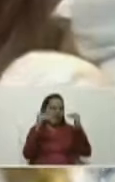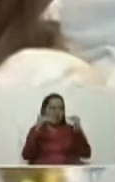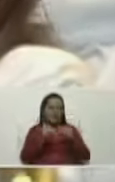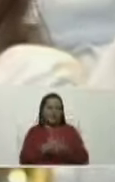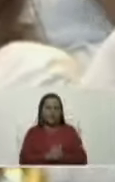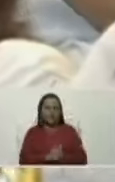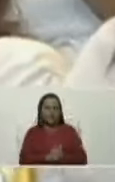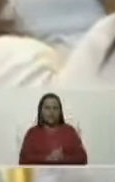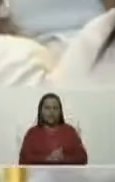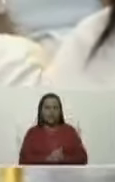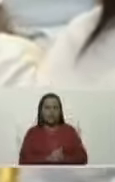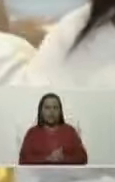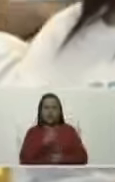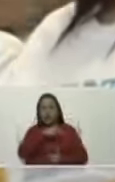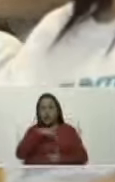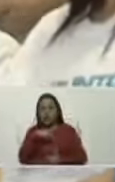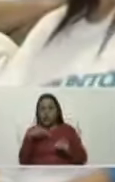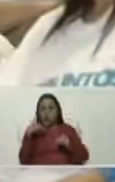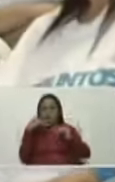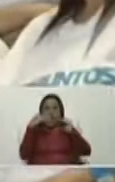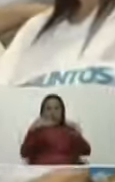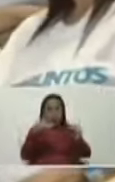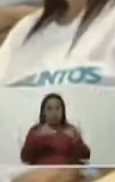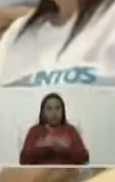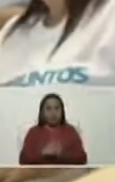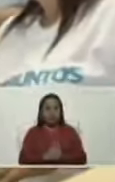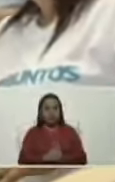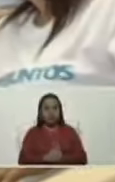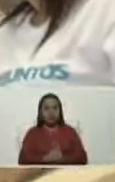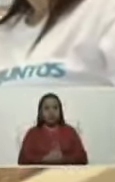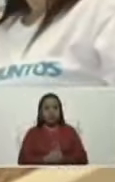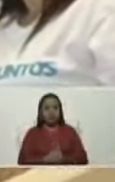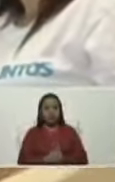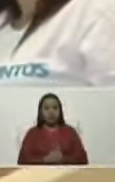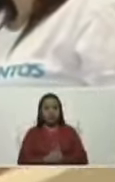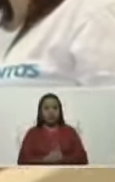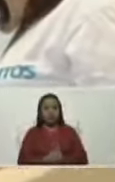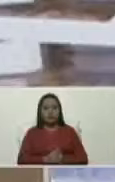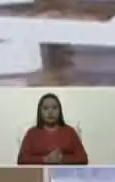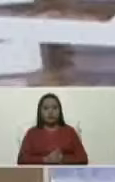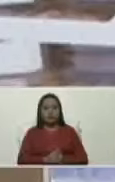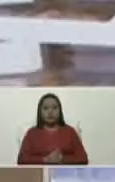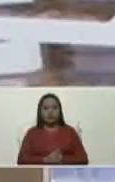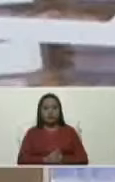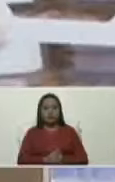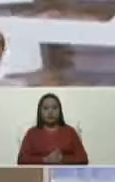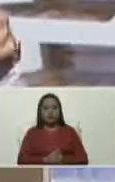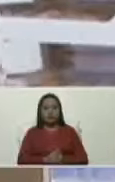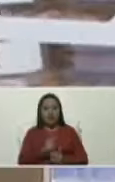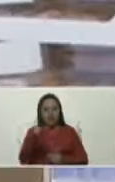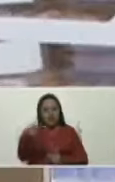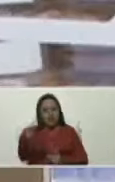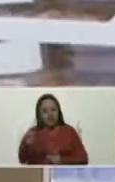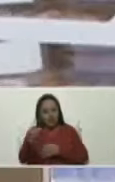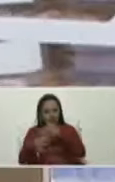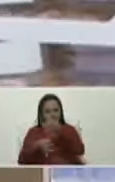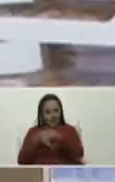Nosotros estamos en alta ya. De eso hablamos ahora más tarde.